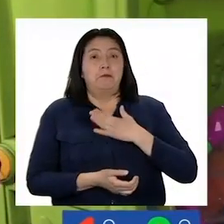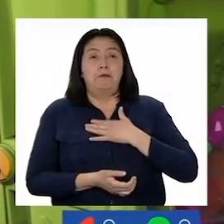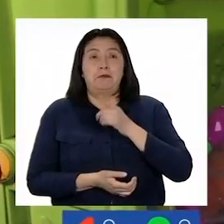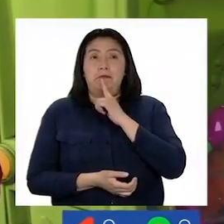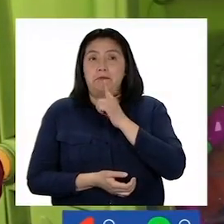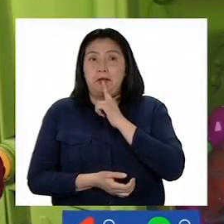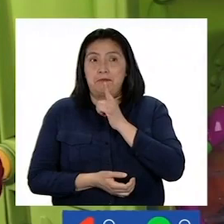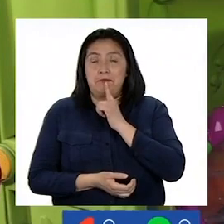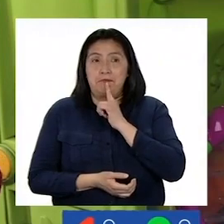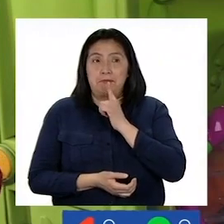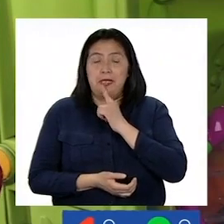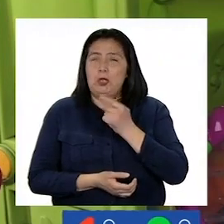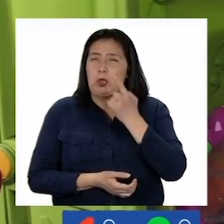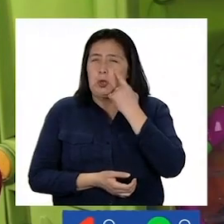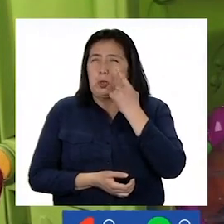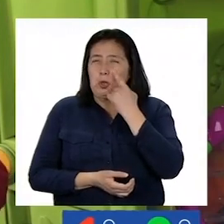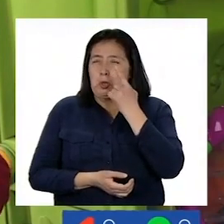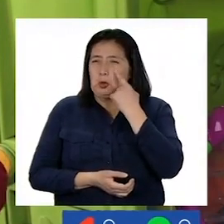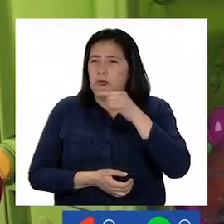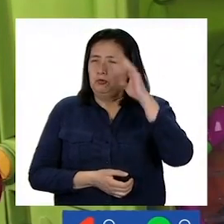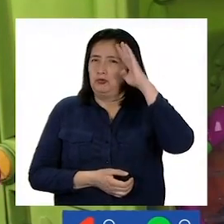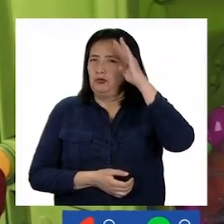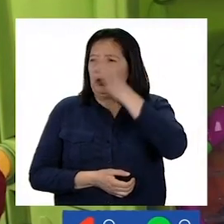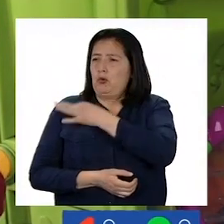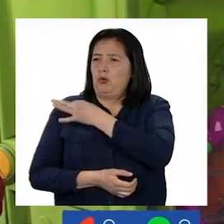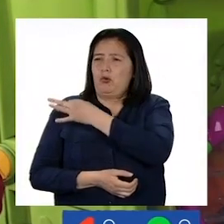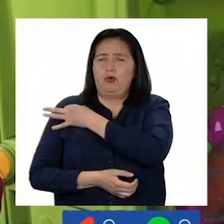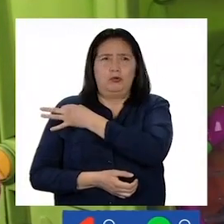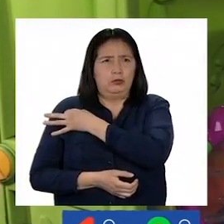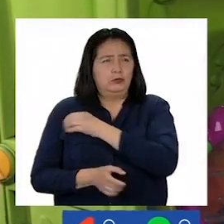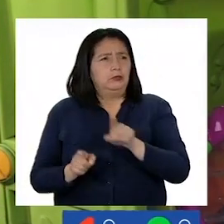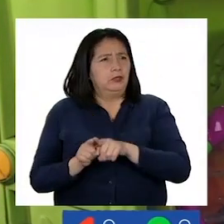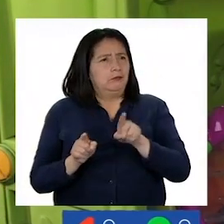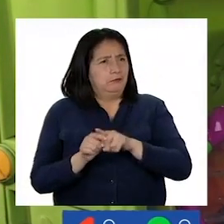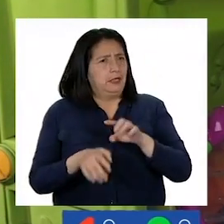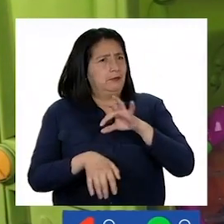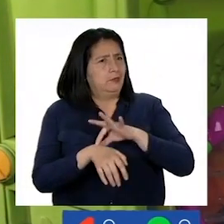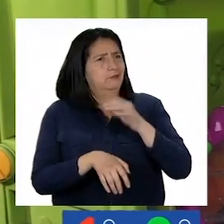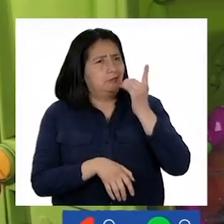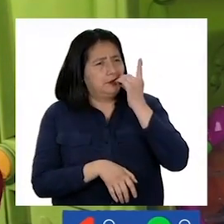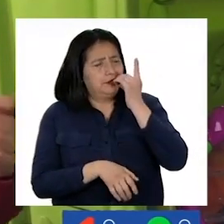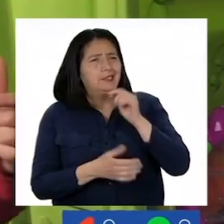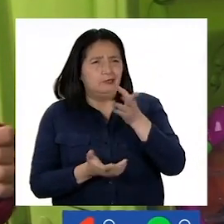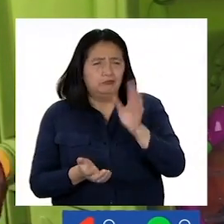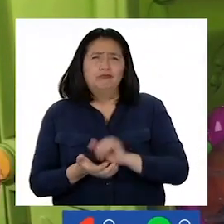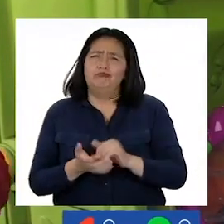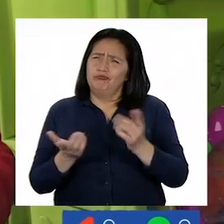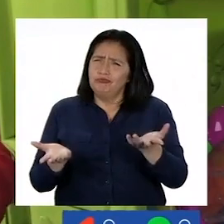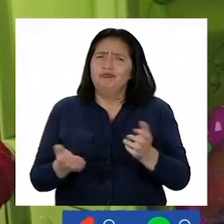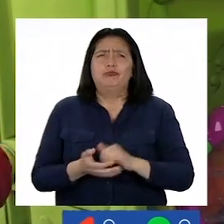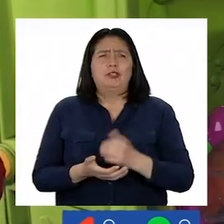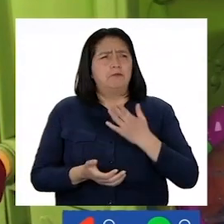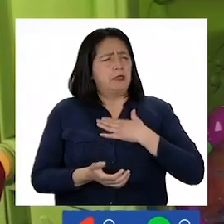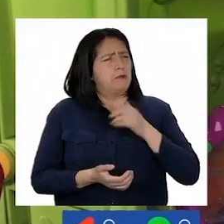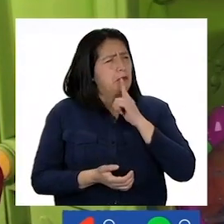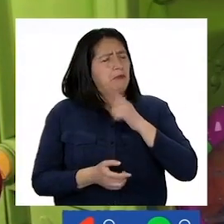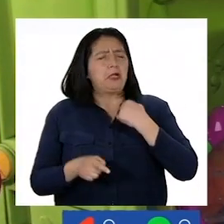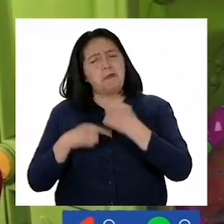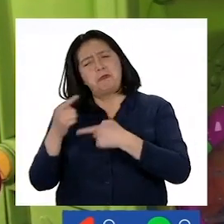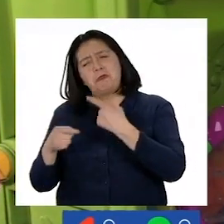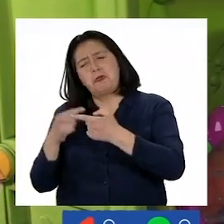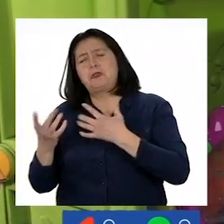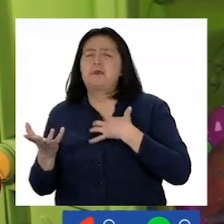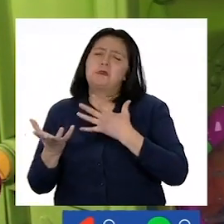papá conoció a un coronel que también era odontólogo. Entonces, mi papá le contó